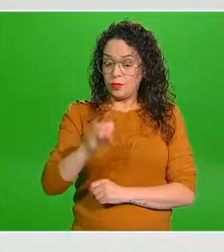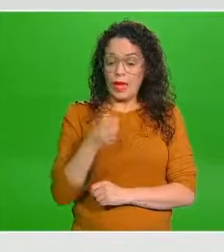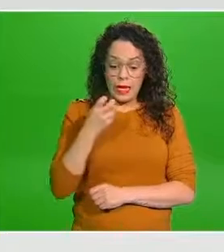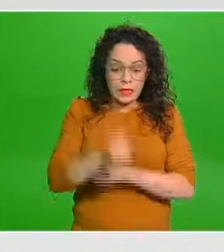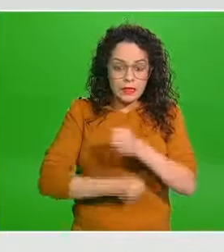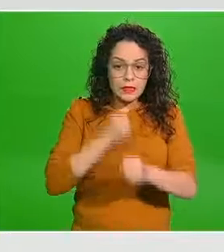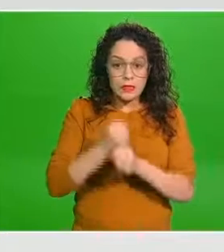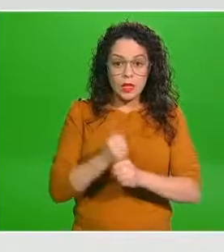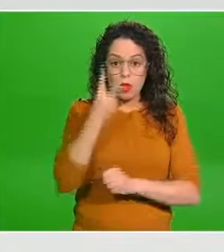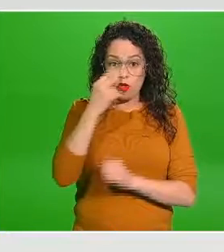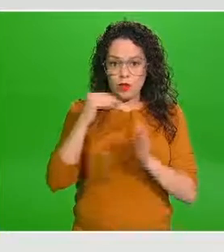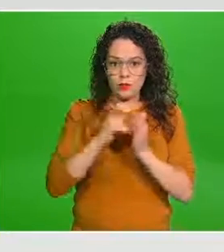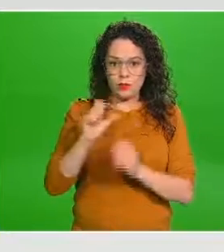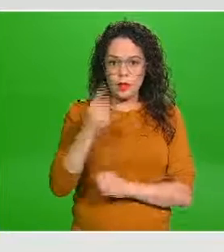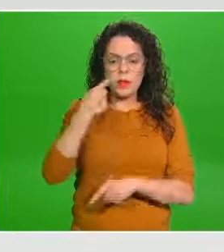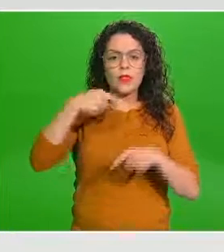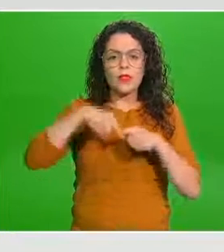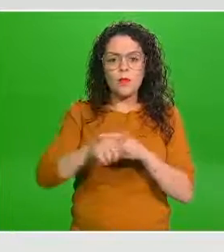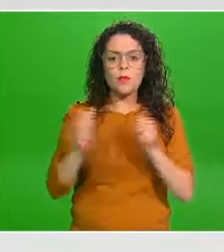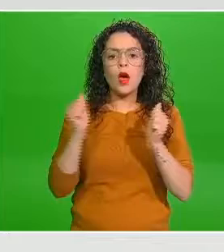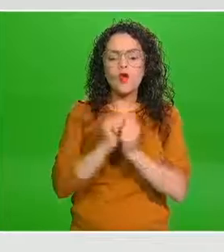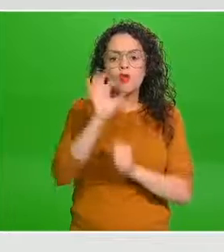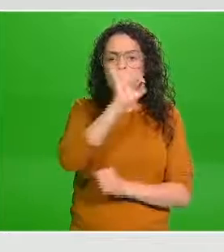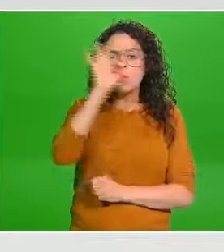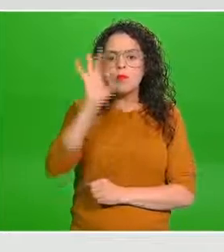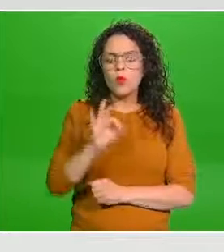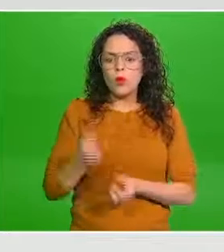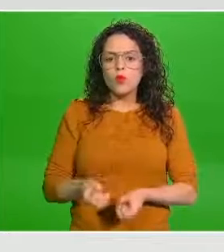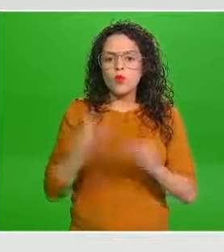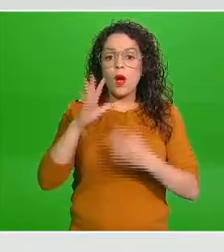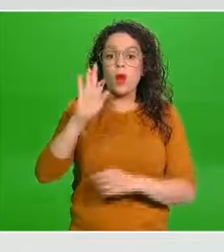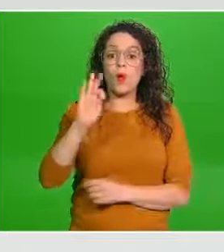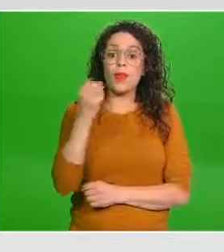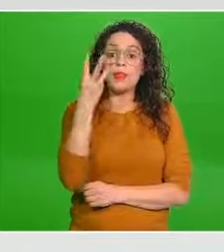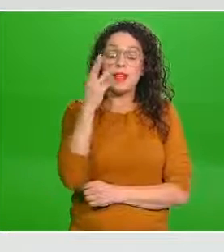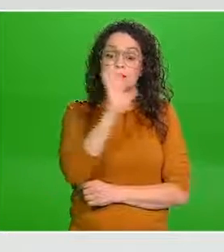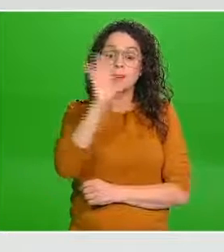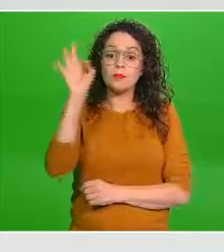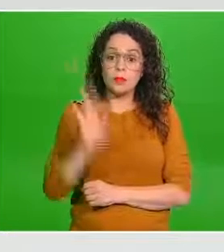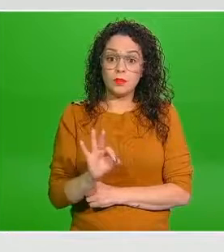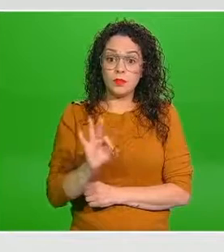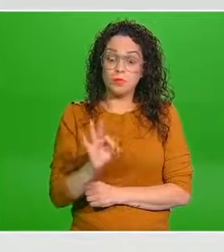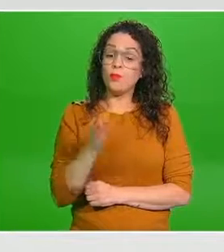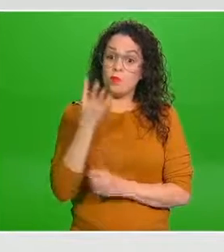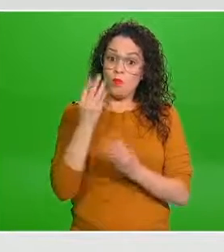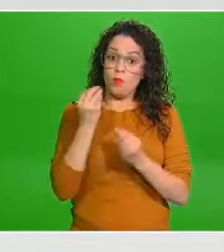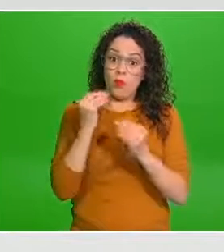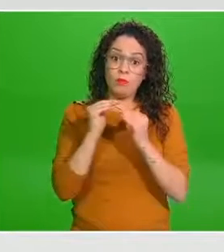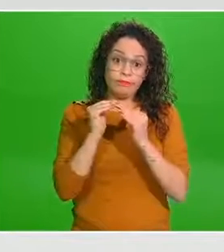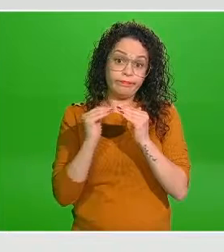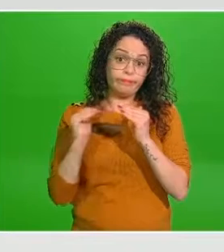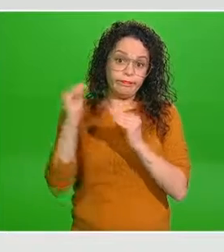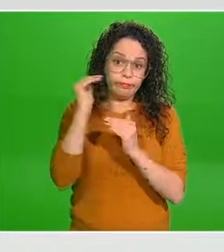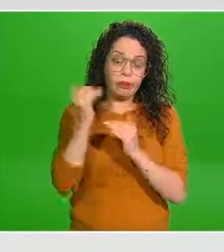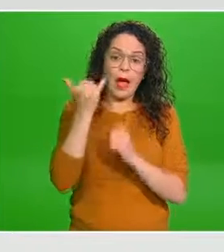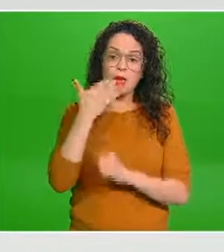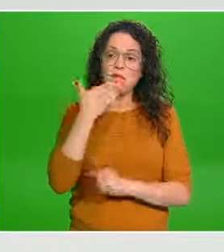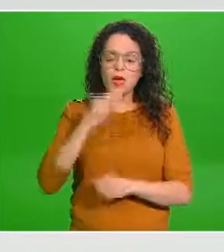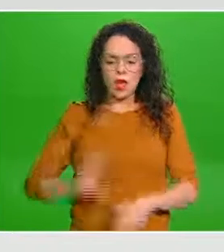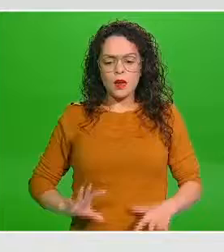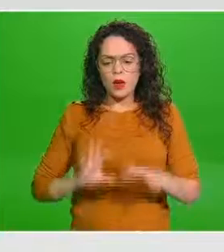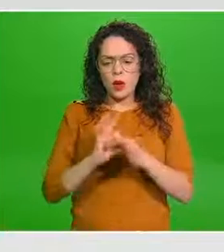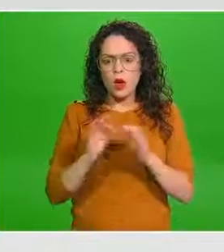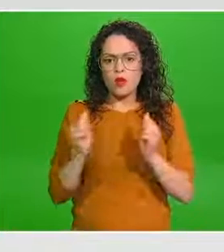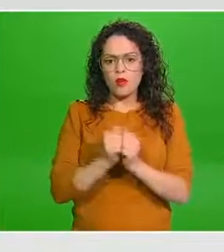año 2021 con un porcentaje de positividad del 43%, un porcentaje bastante elevado y que además era acorde a